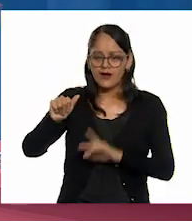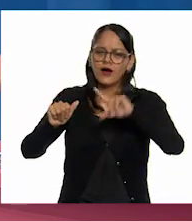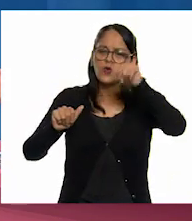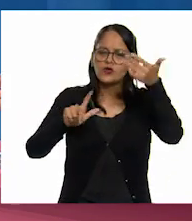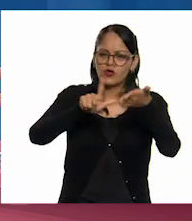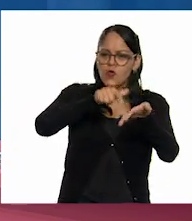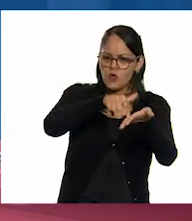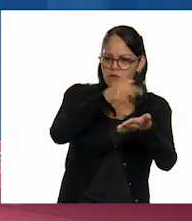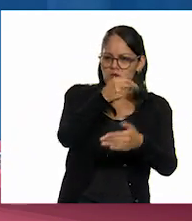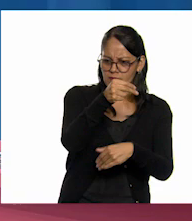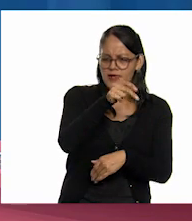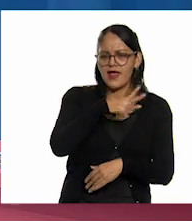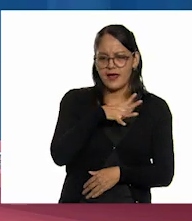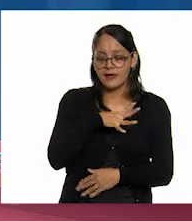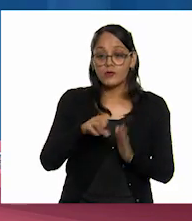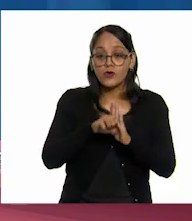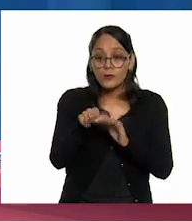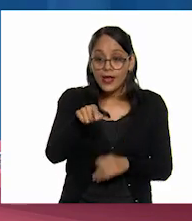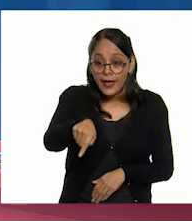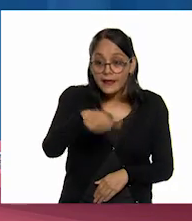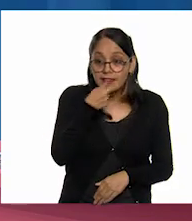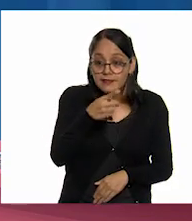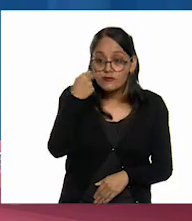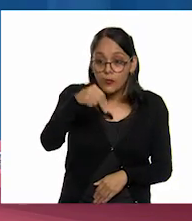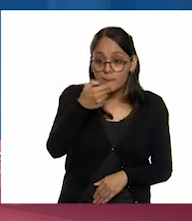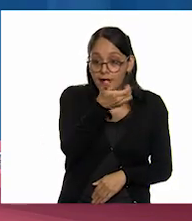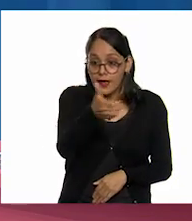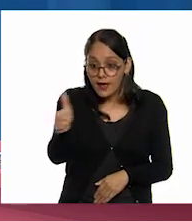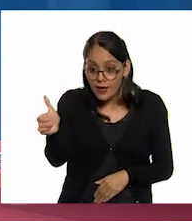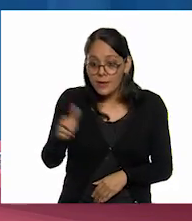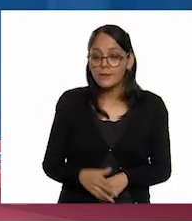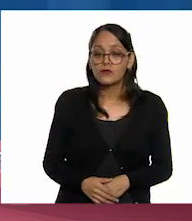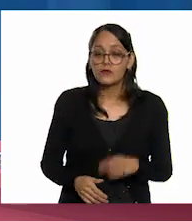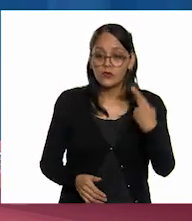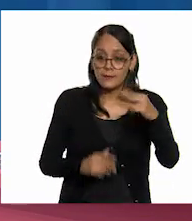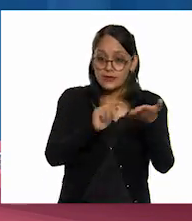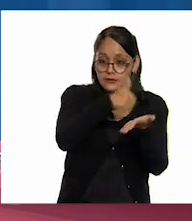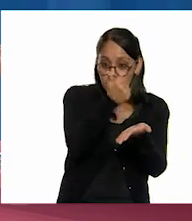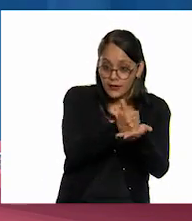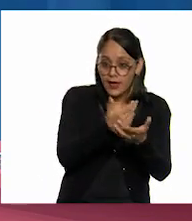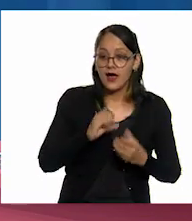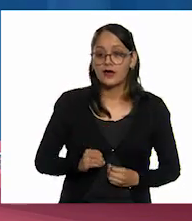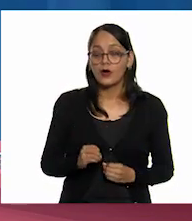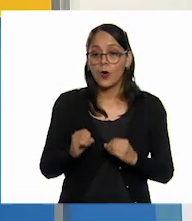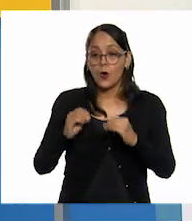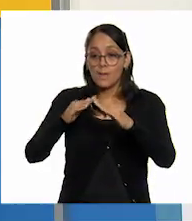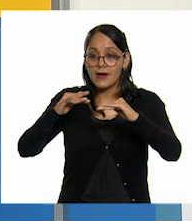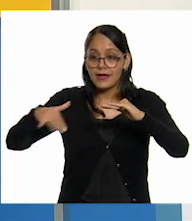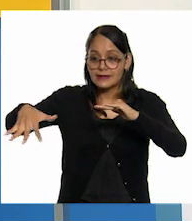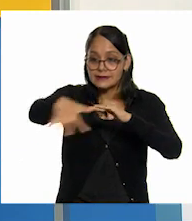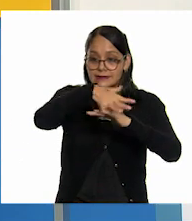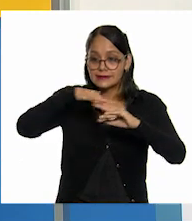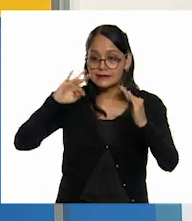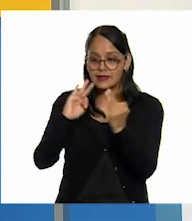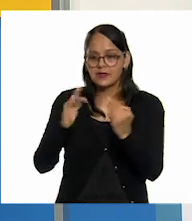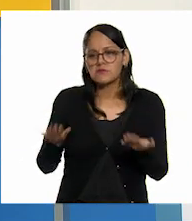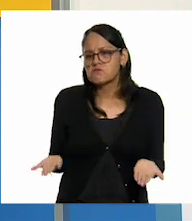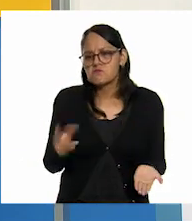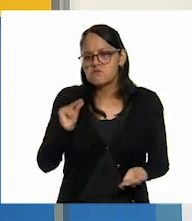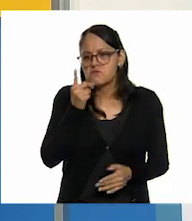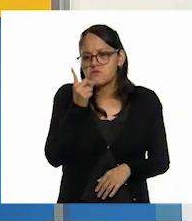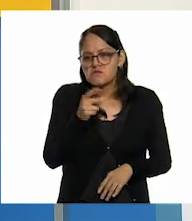ni siquiera habla de un lugar como el campo o la ciudad o un manantial o nada. Nada. Sí, Juan Carlos.